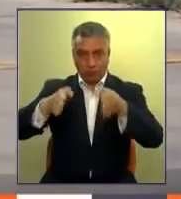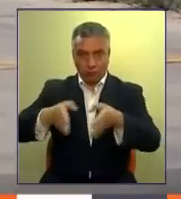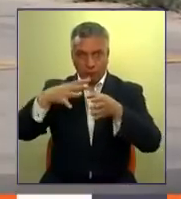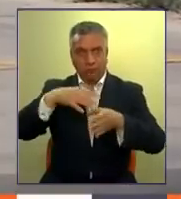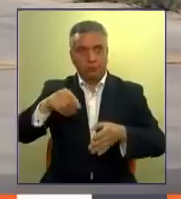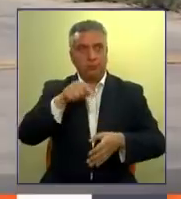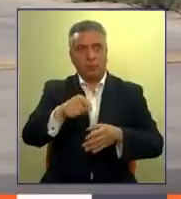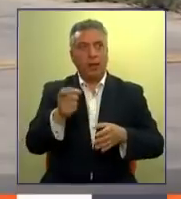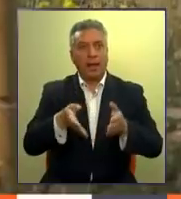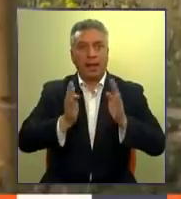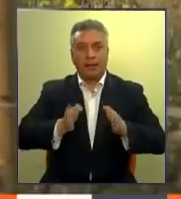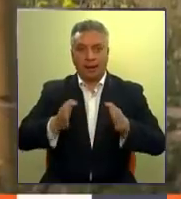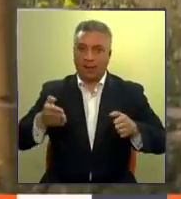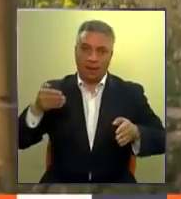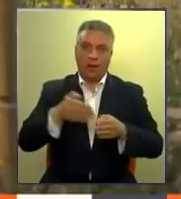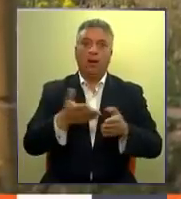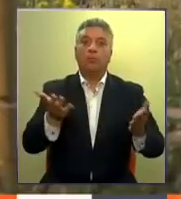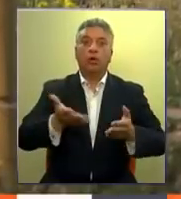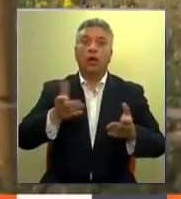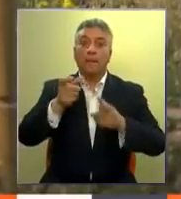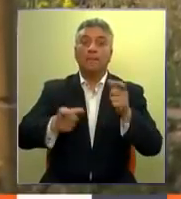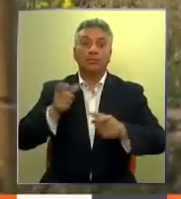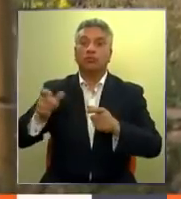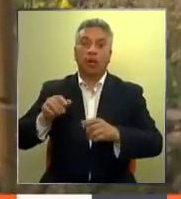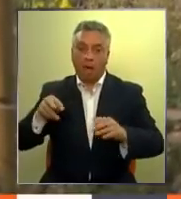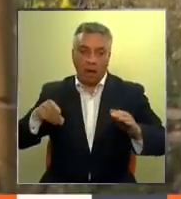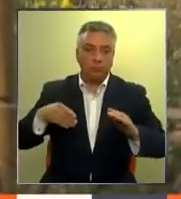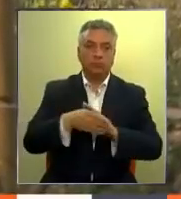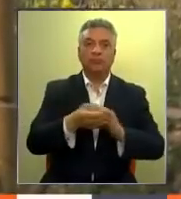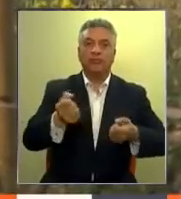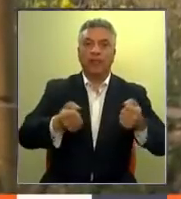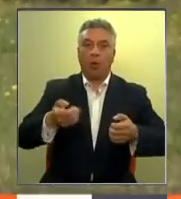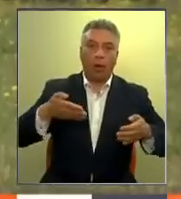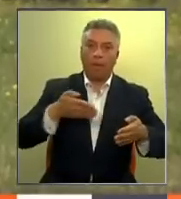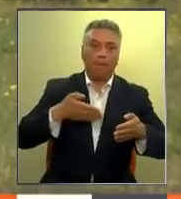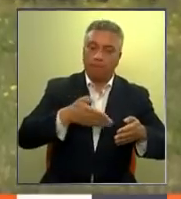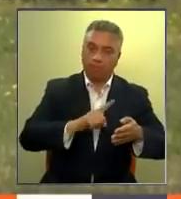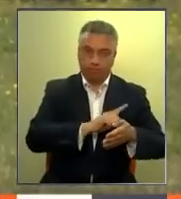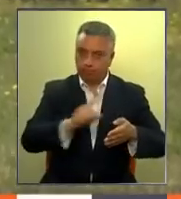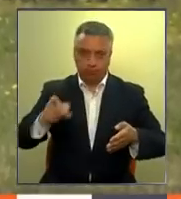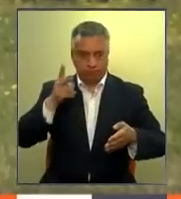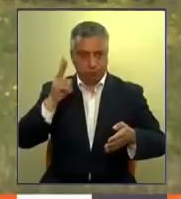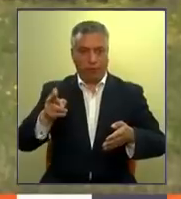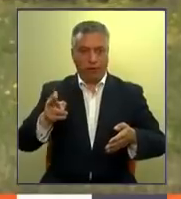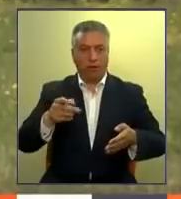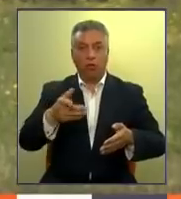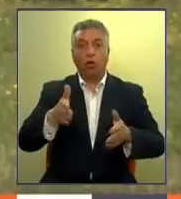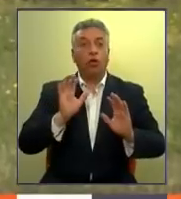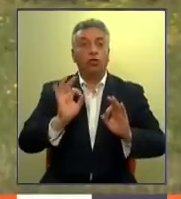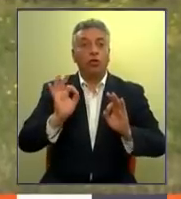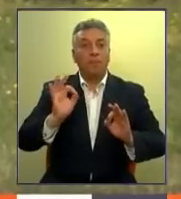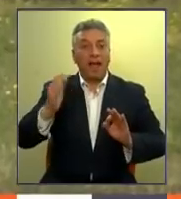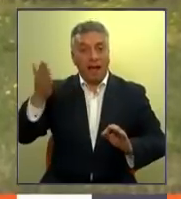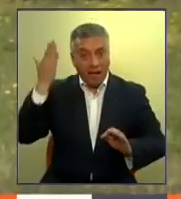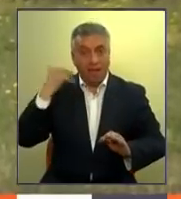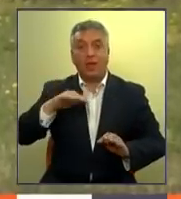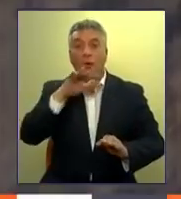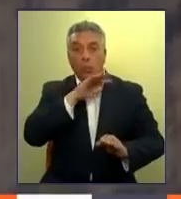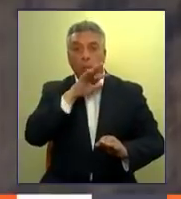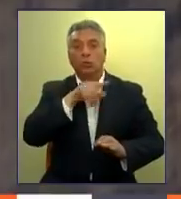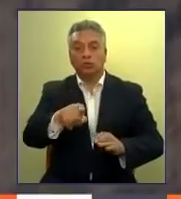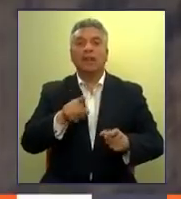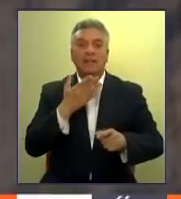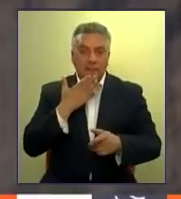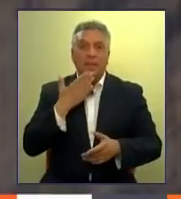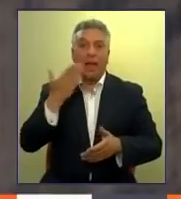entradas de la calle para evitar que personas entraran por vehículo desde ese predio que en época normal era utilizado también para fiestas y